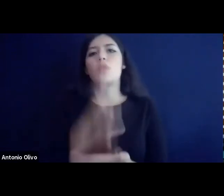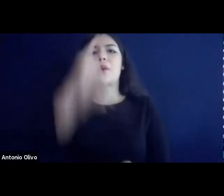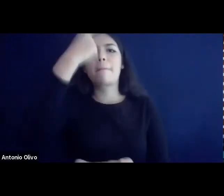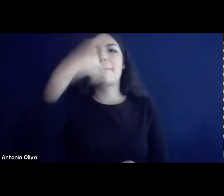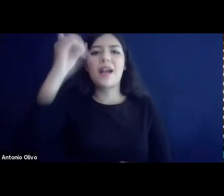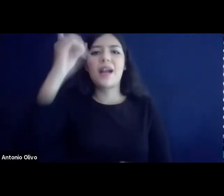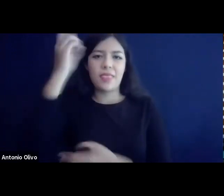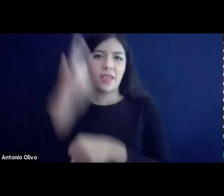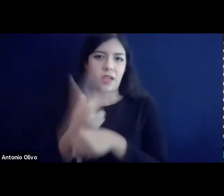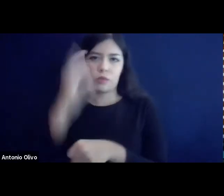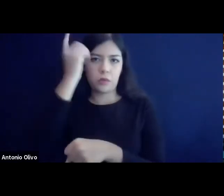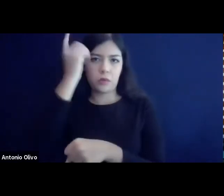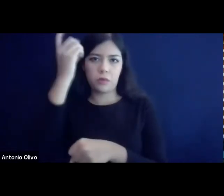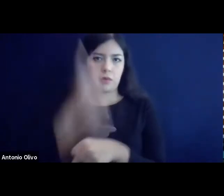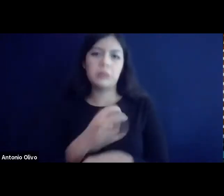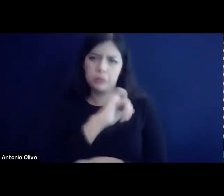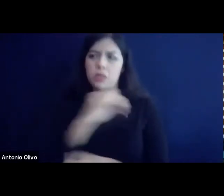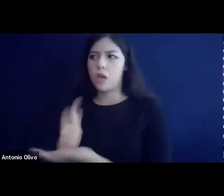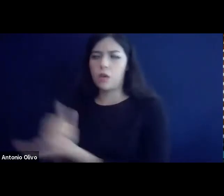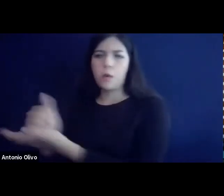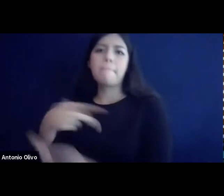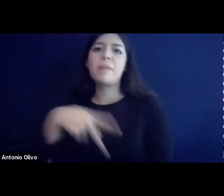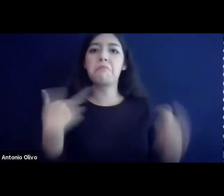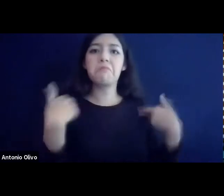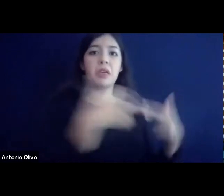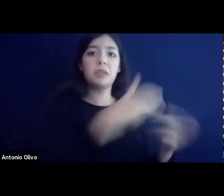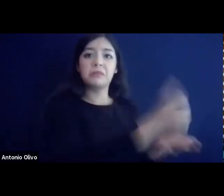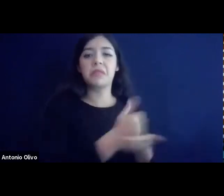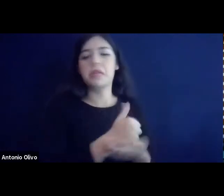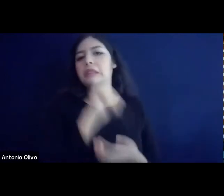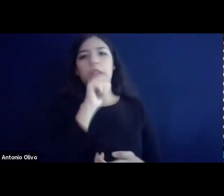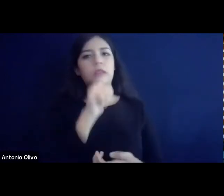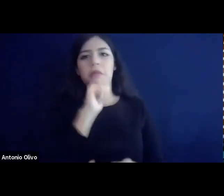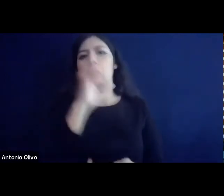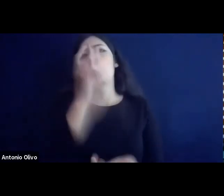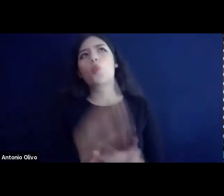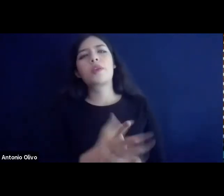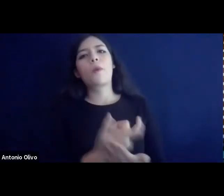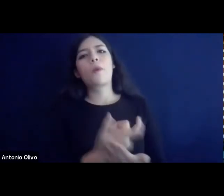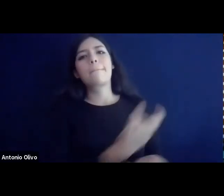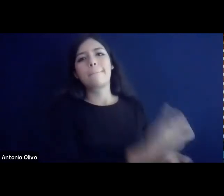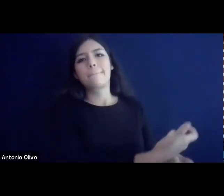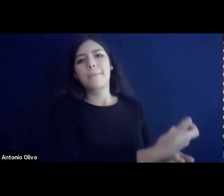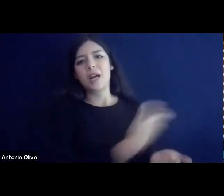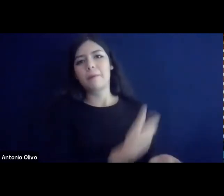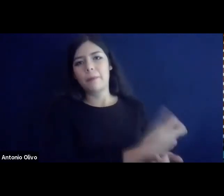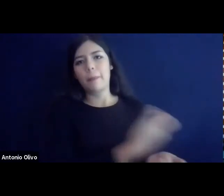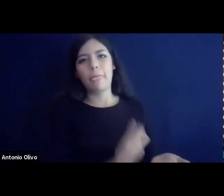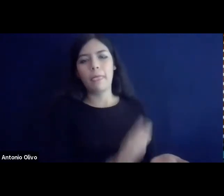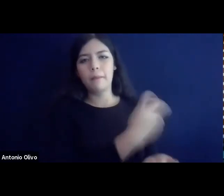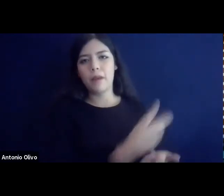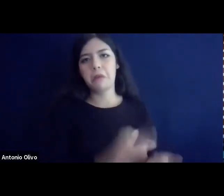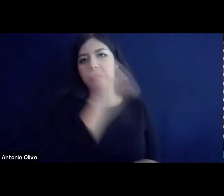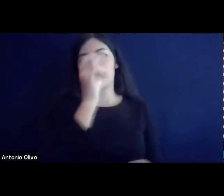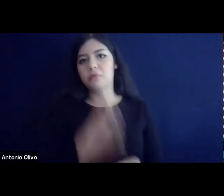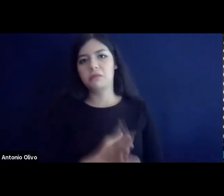te pagaban tu hora de trabajo y ya, y no generabas ni antigüedad, ni, creo que ya es de cierta, a partir de ciertas horas no, pero al inicio no teníamos